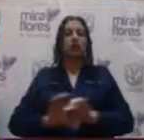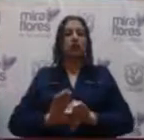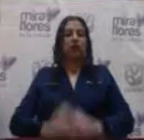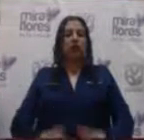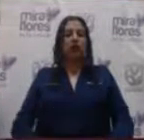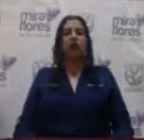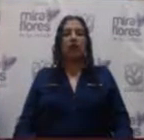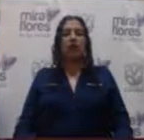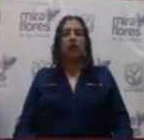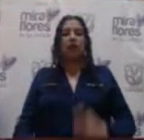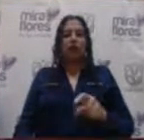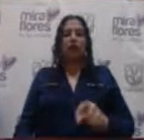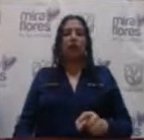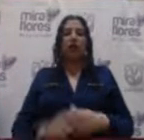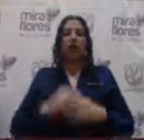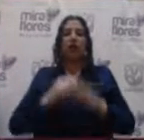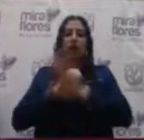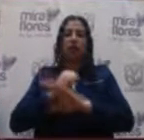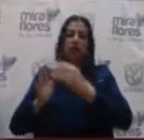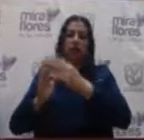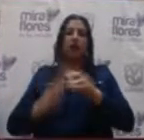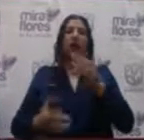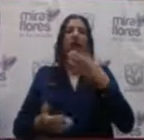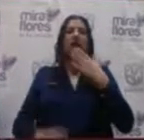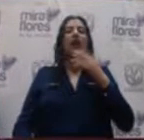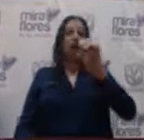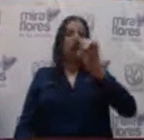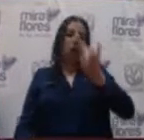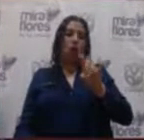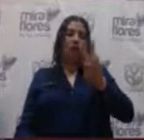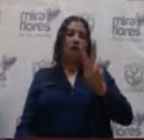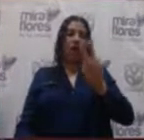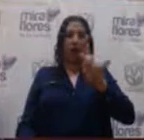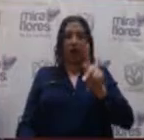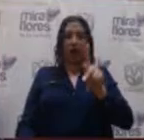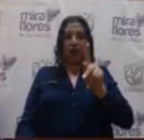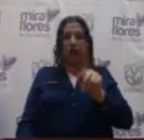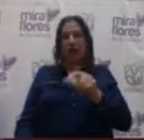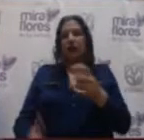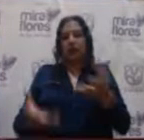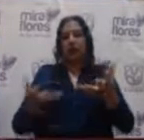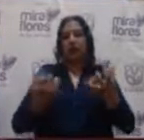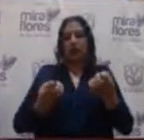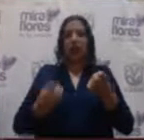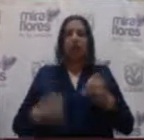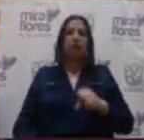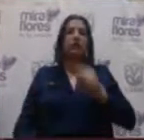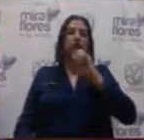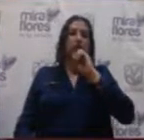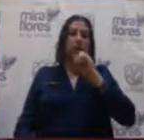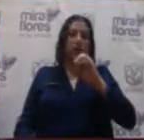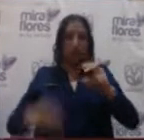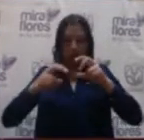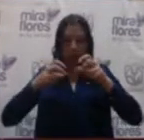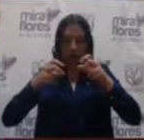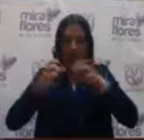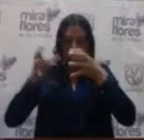de Defensa Civil a VK. Entonces, si queremos hacer una comisión